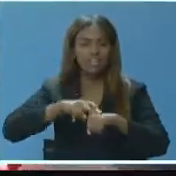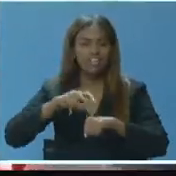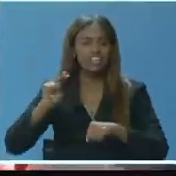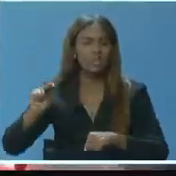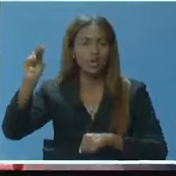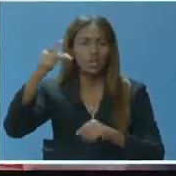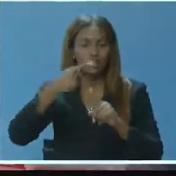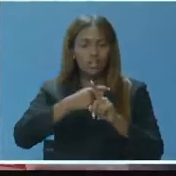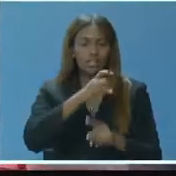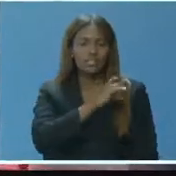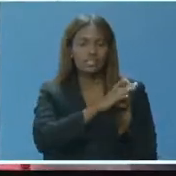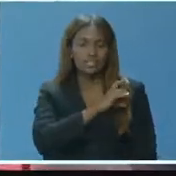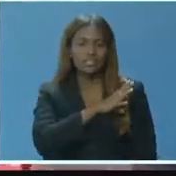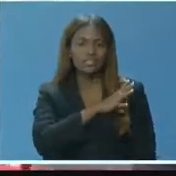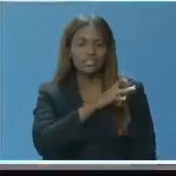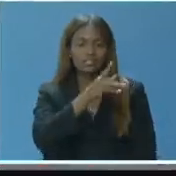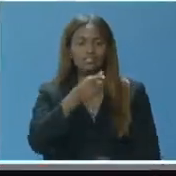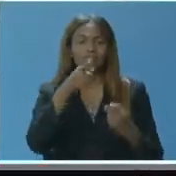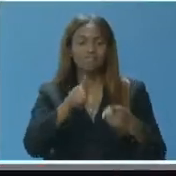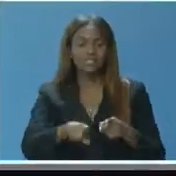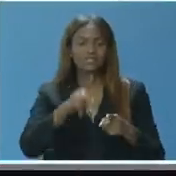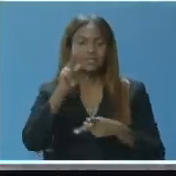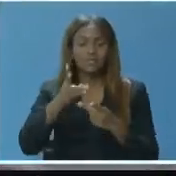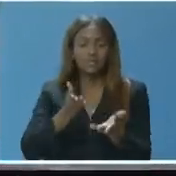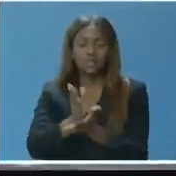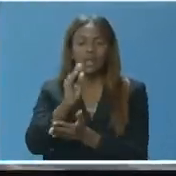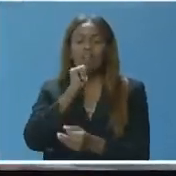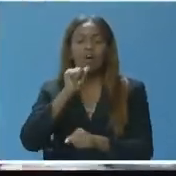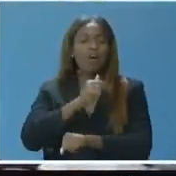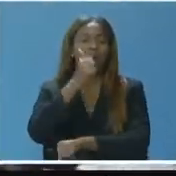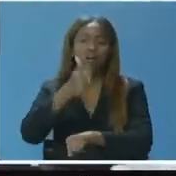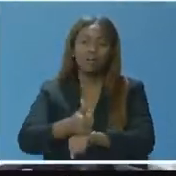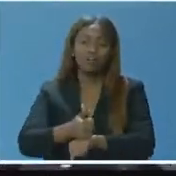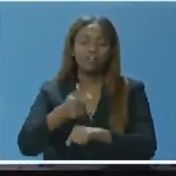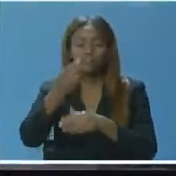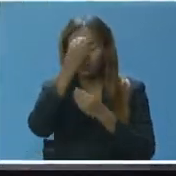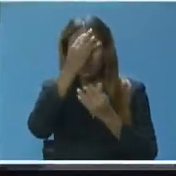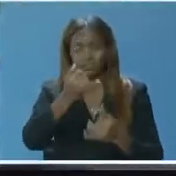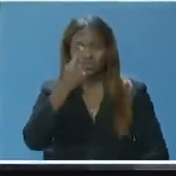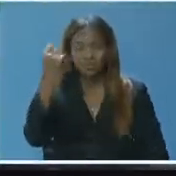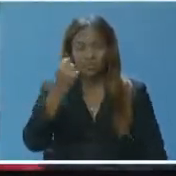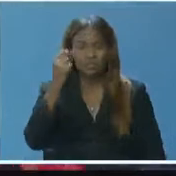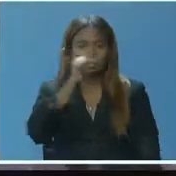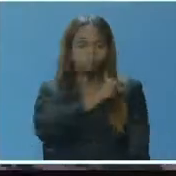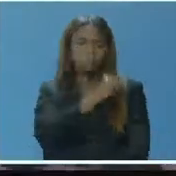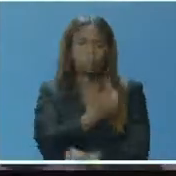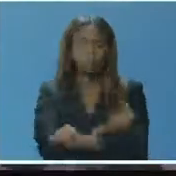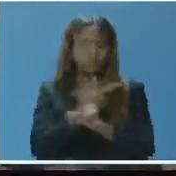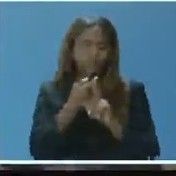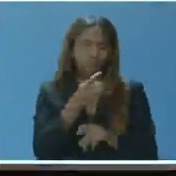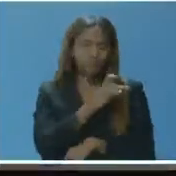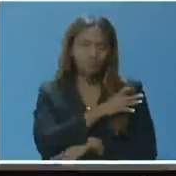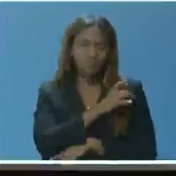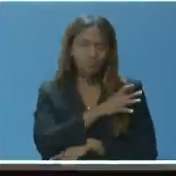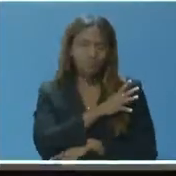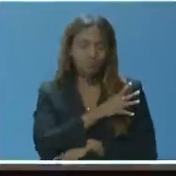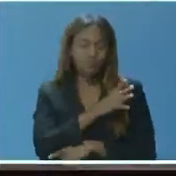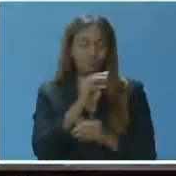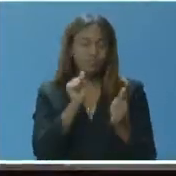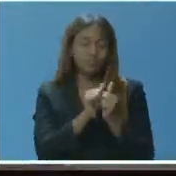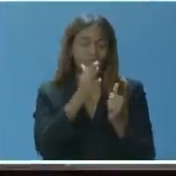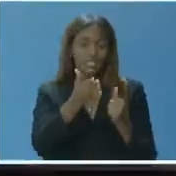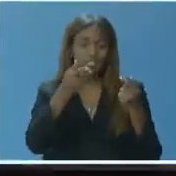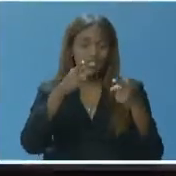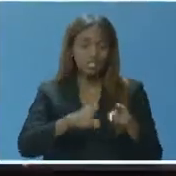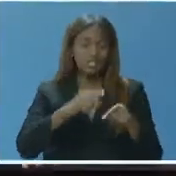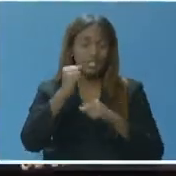número de víctimas por atravesar pasos no habilitados, según informaron este martes las autoridades chilenas. En lo que ha recorrido